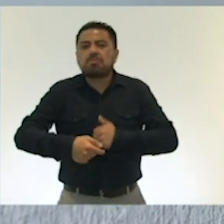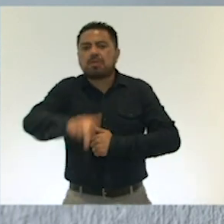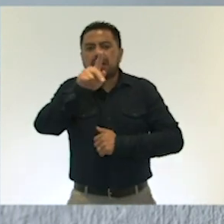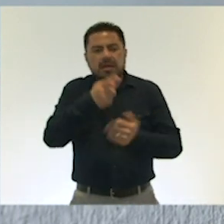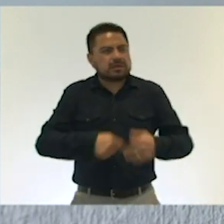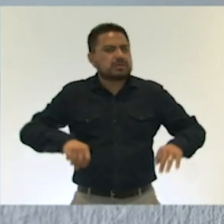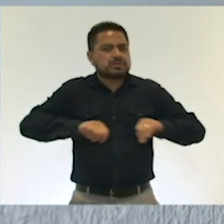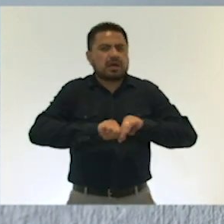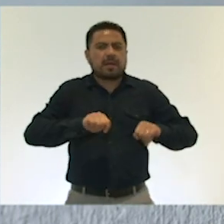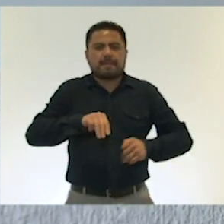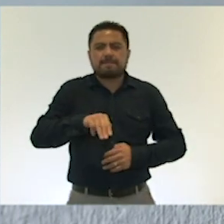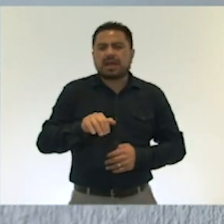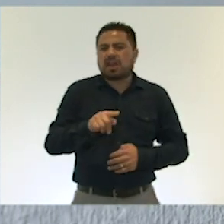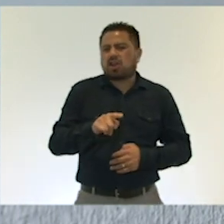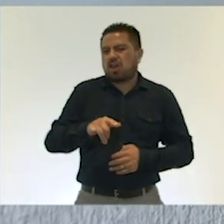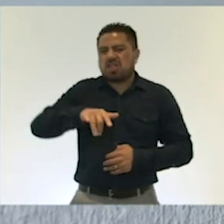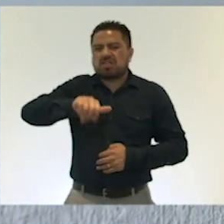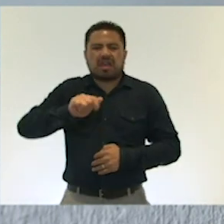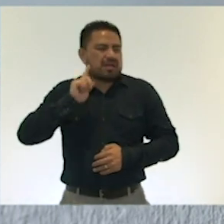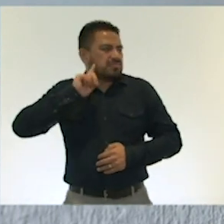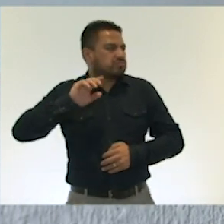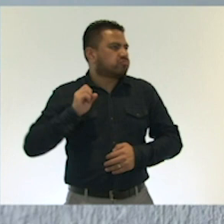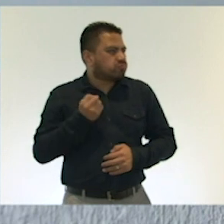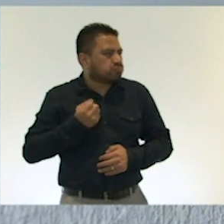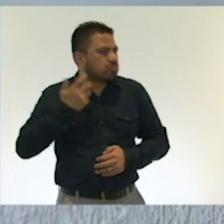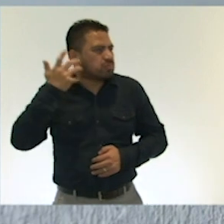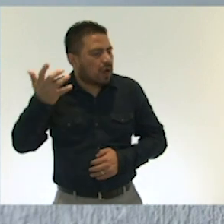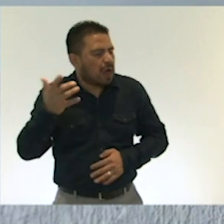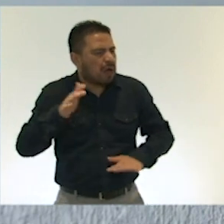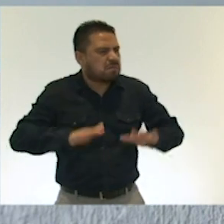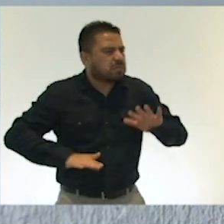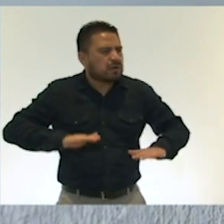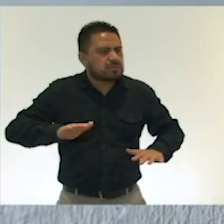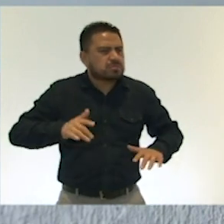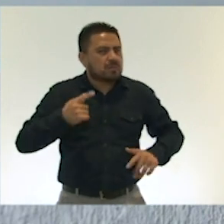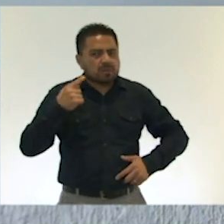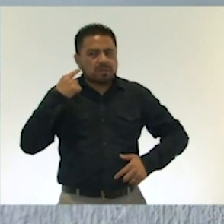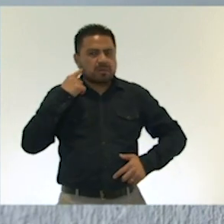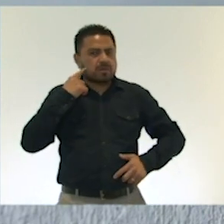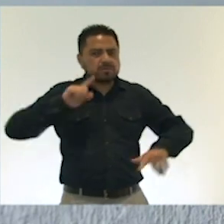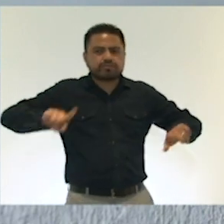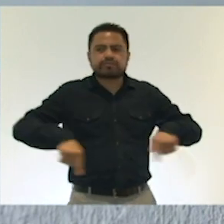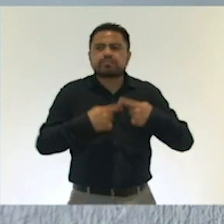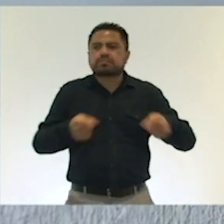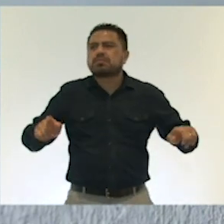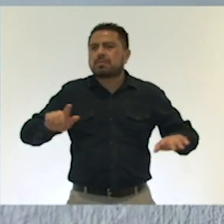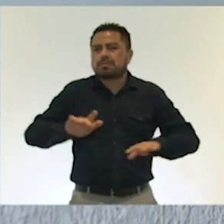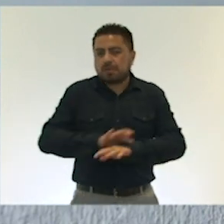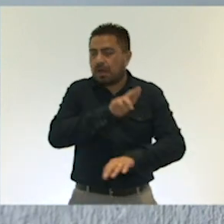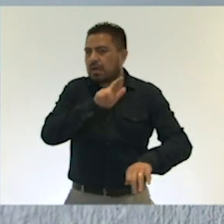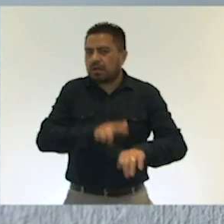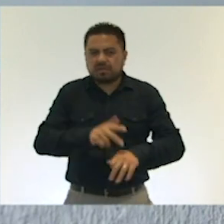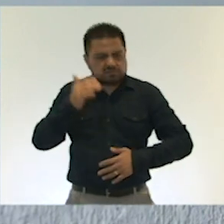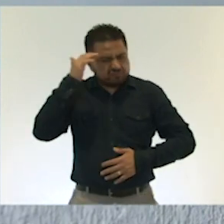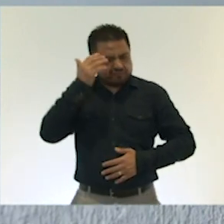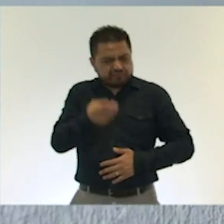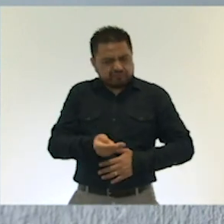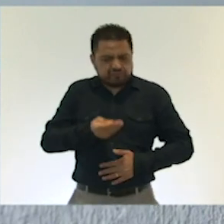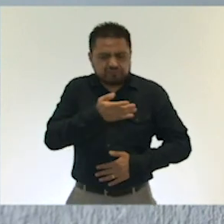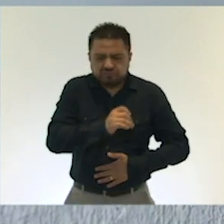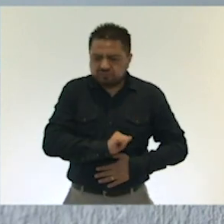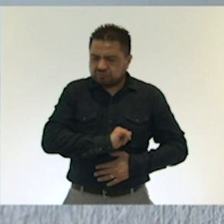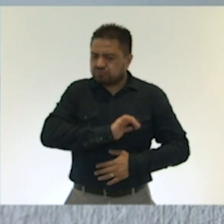papel melódico. A veces con pasajes orquestales bastante, bastante conocidos, que incluso